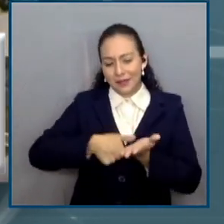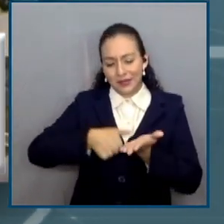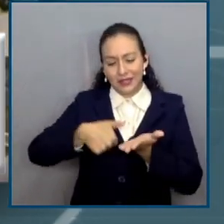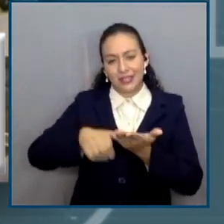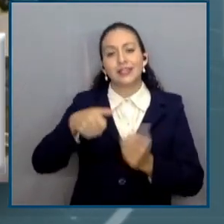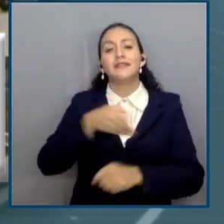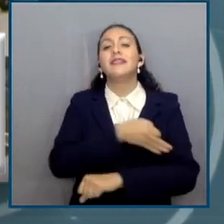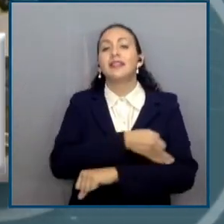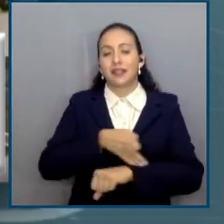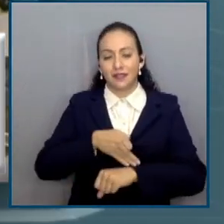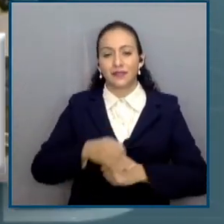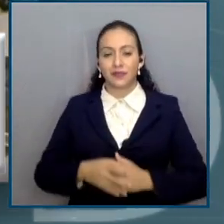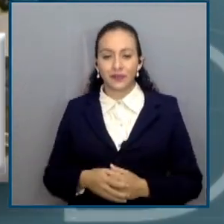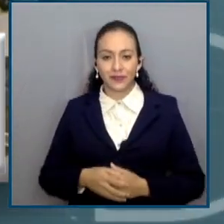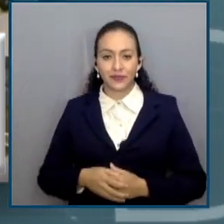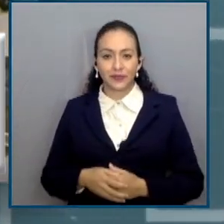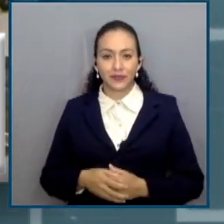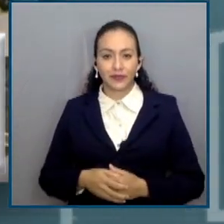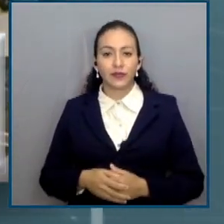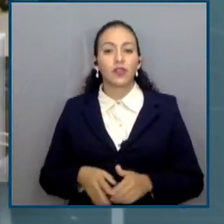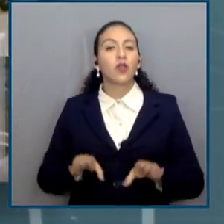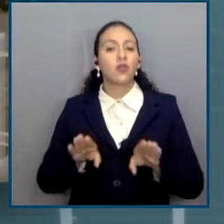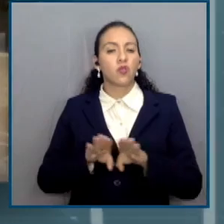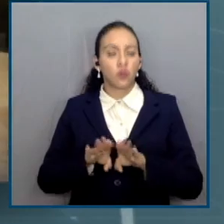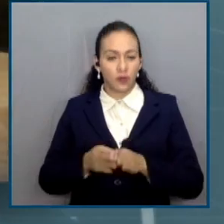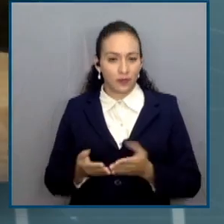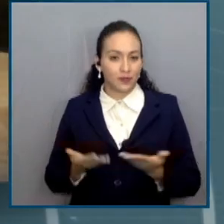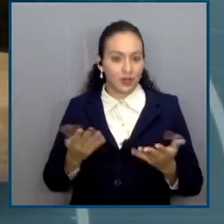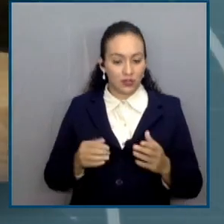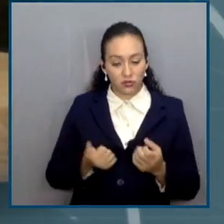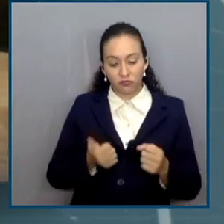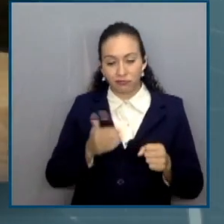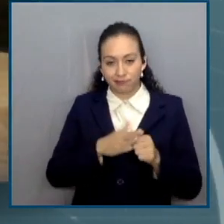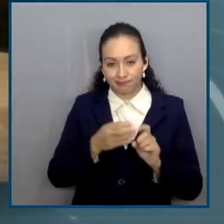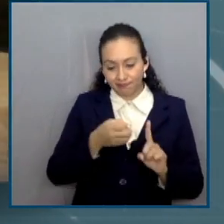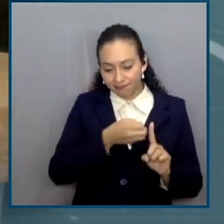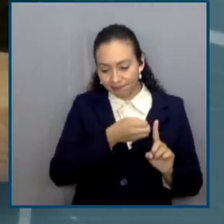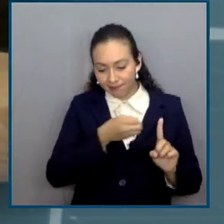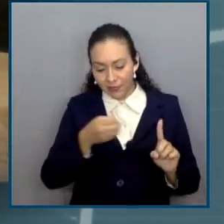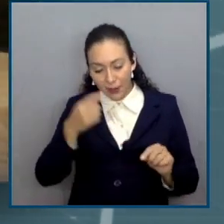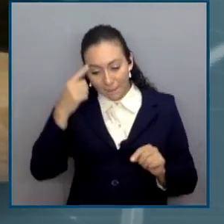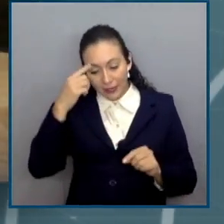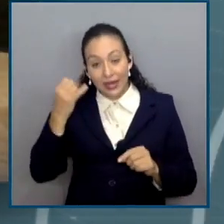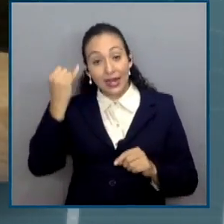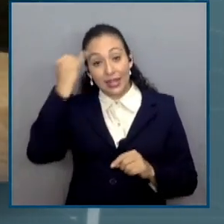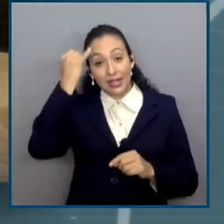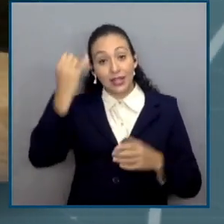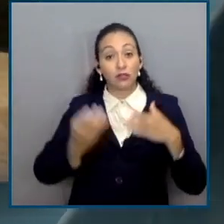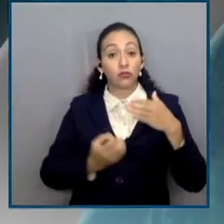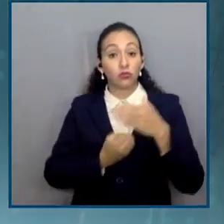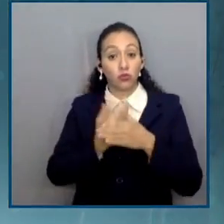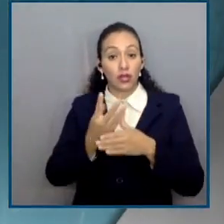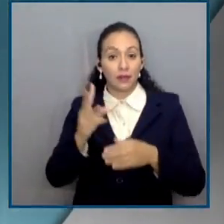a través de la armonización legislativa, la infraestructura, la innovación tecnológica y la